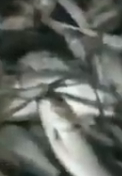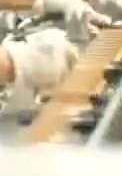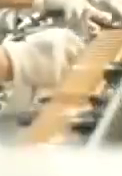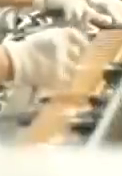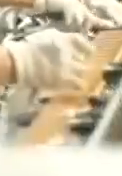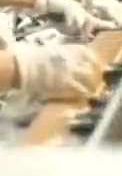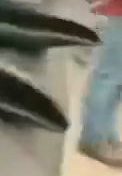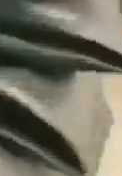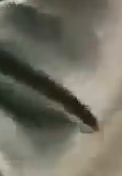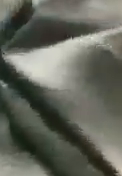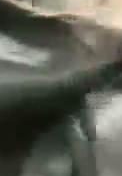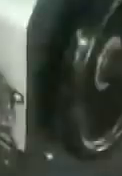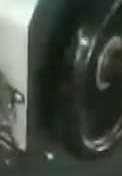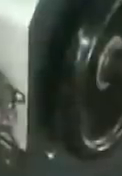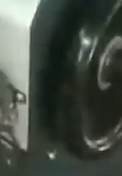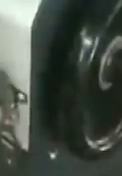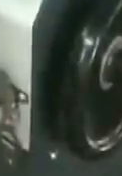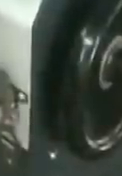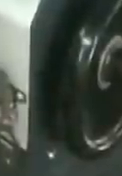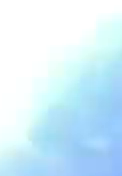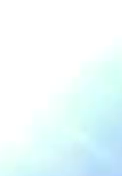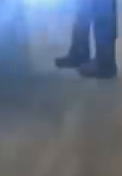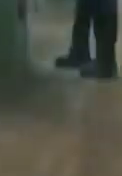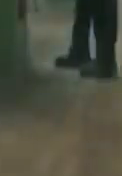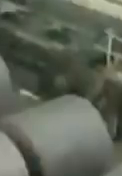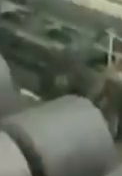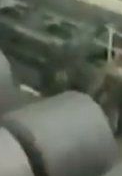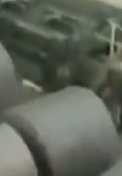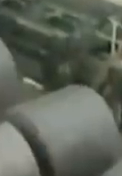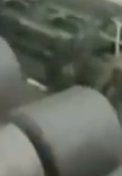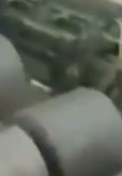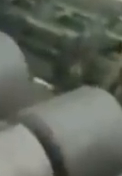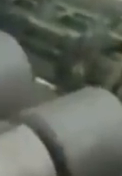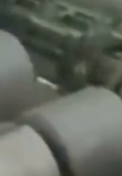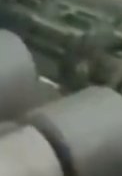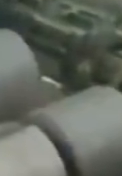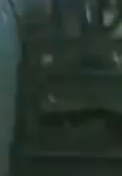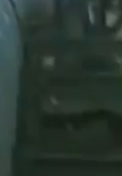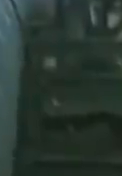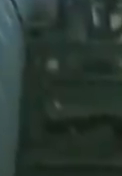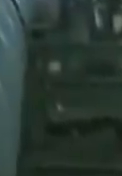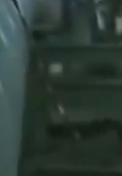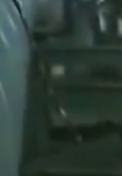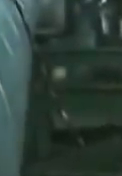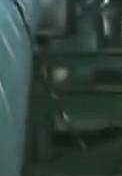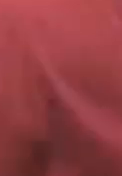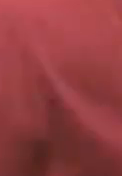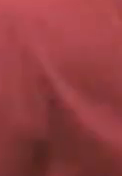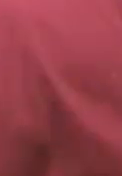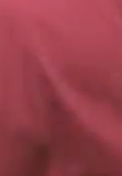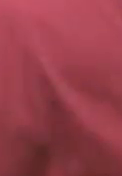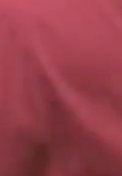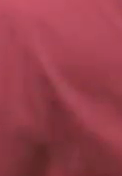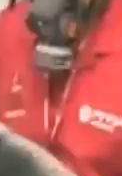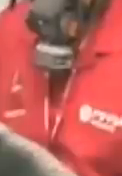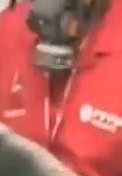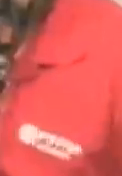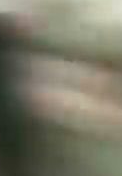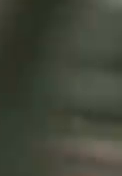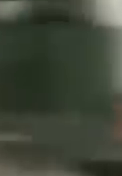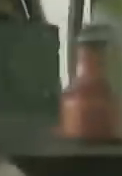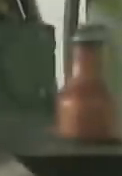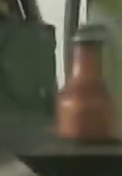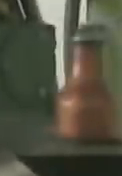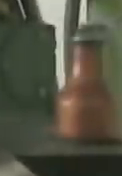de Consejos Productivos de Trabajadores y Trabajadoras como instancia que impulse y eleve la producción a través de la